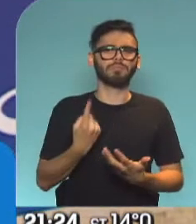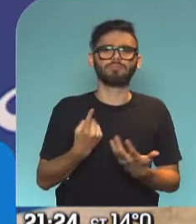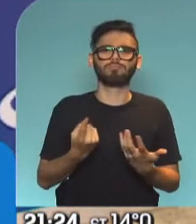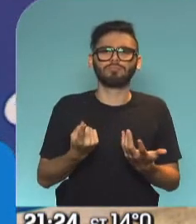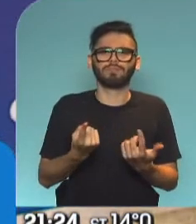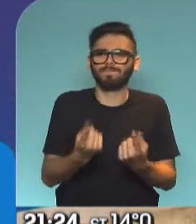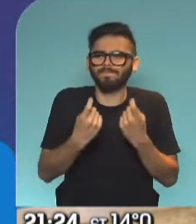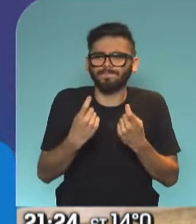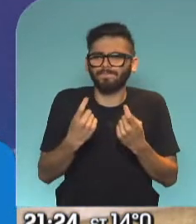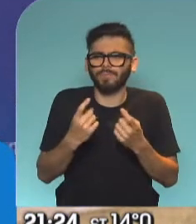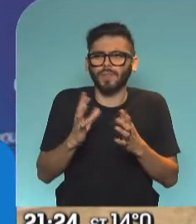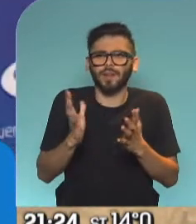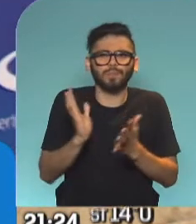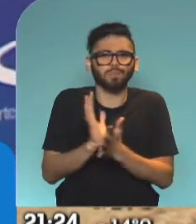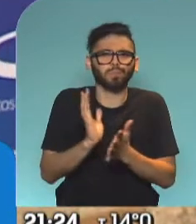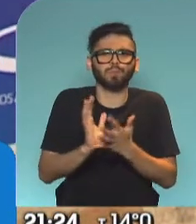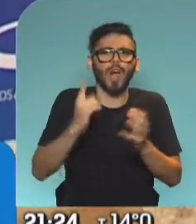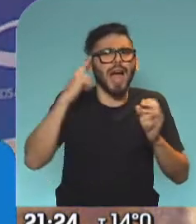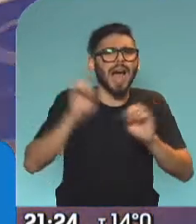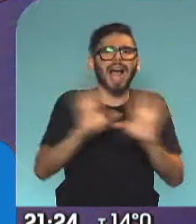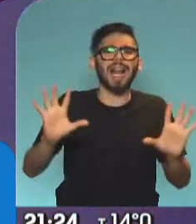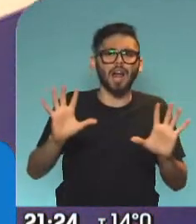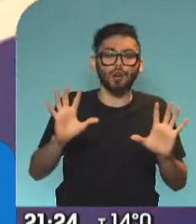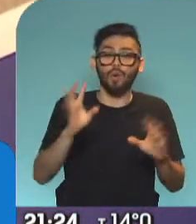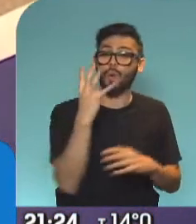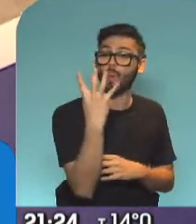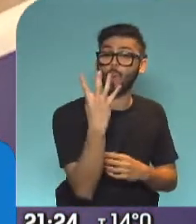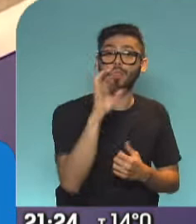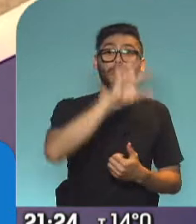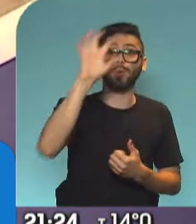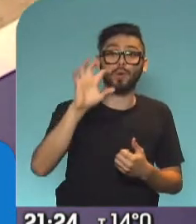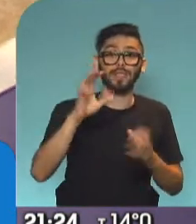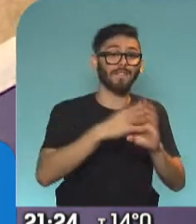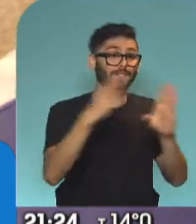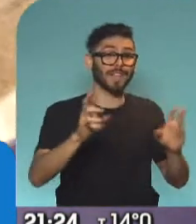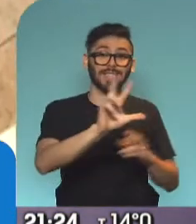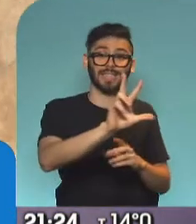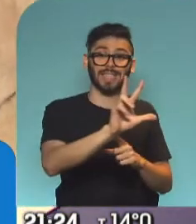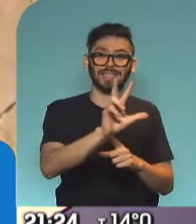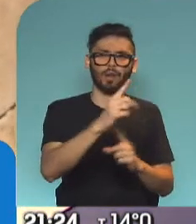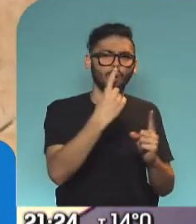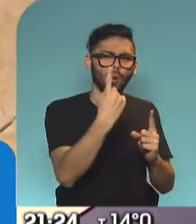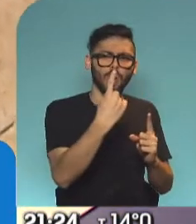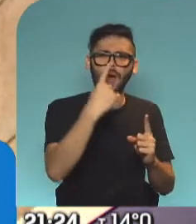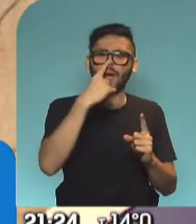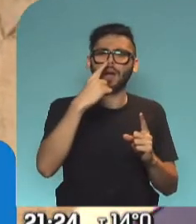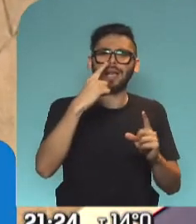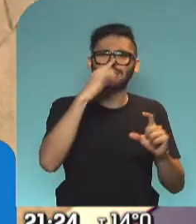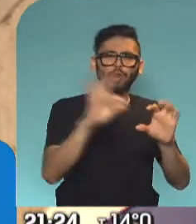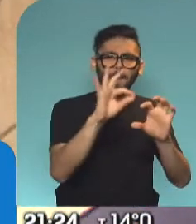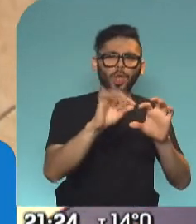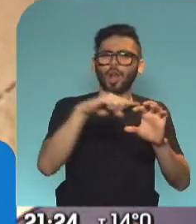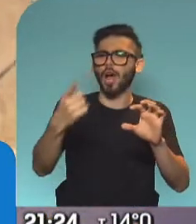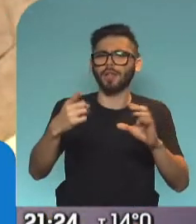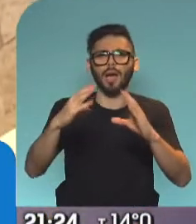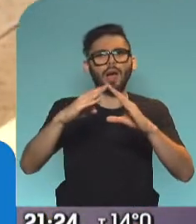una coherencia, y si tenemos cuatro provincias en fase 3, no puede ser que una pida hisopado, la otra pida cuarentena,